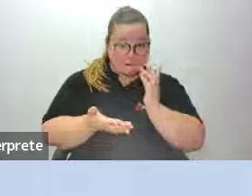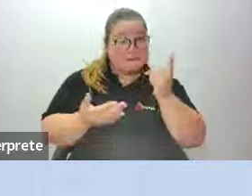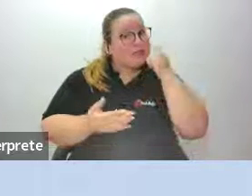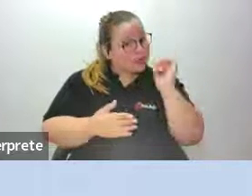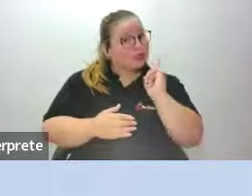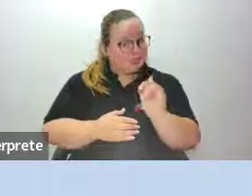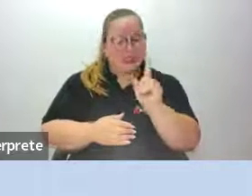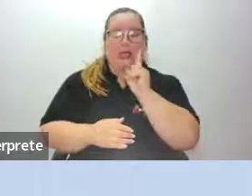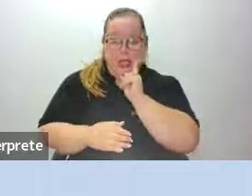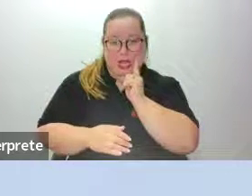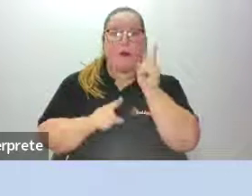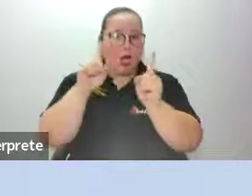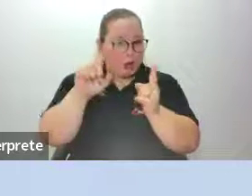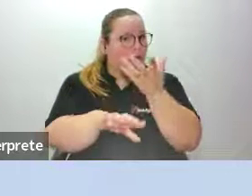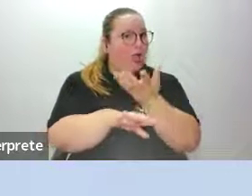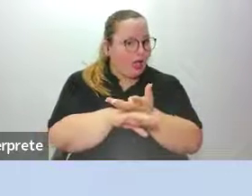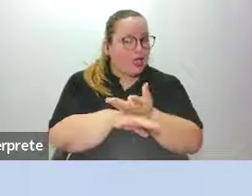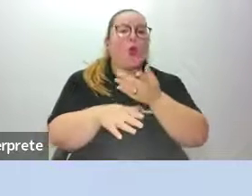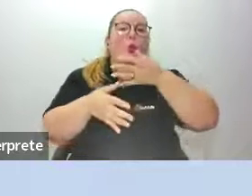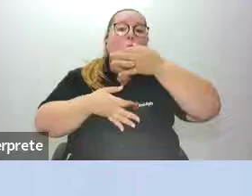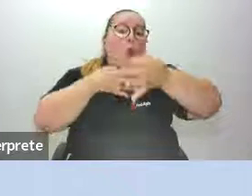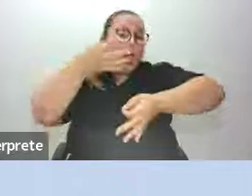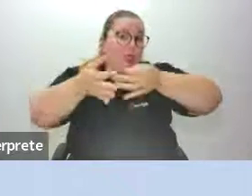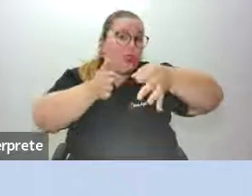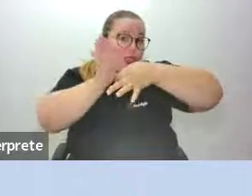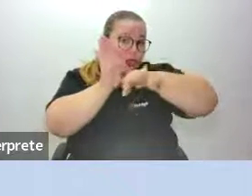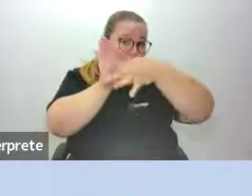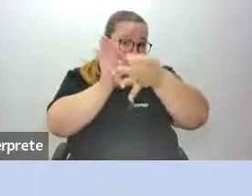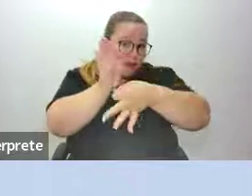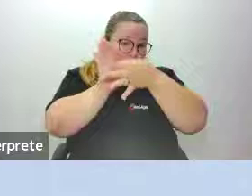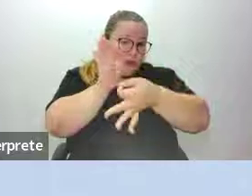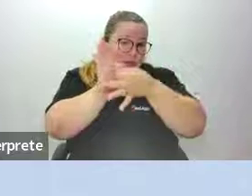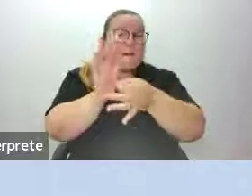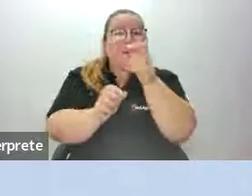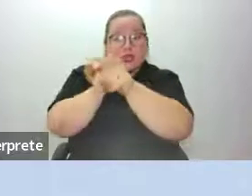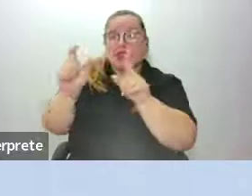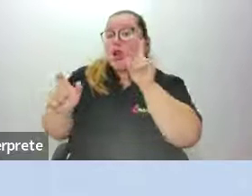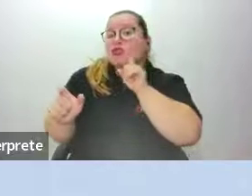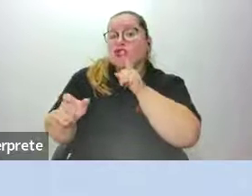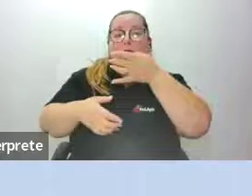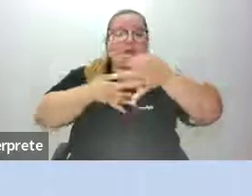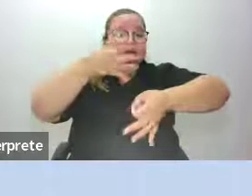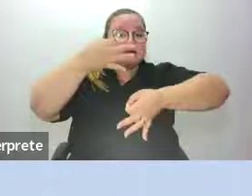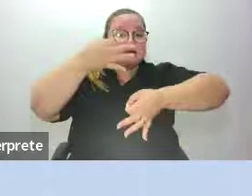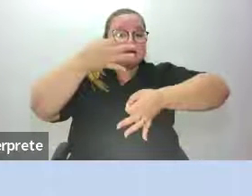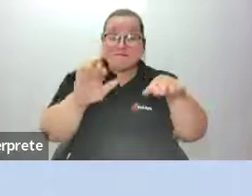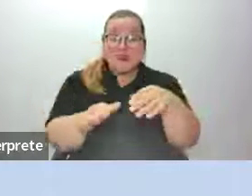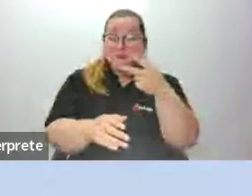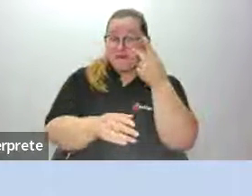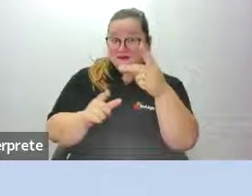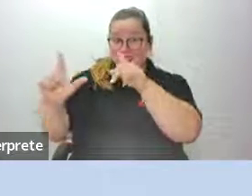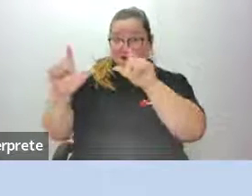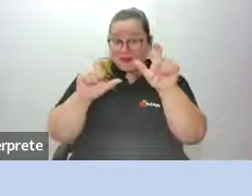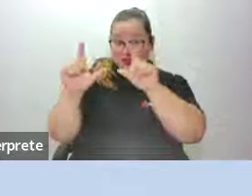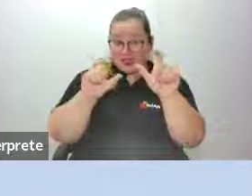¿sí? Hay algunos cuentos que son narrados por personas sordas, como vemos en las imágenes.